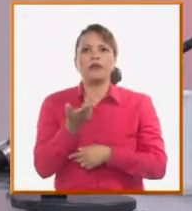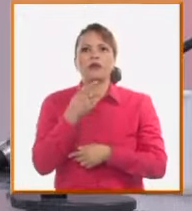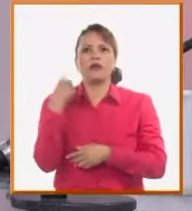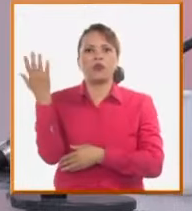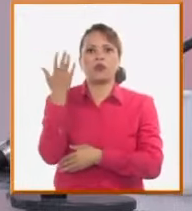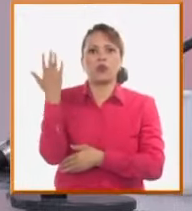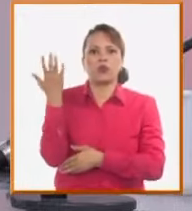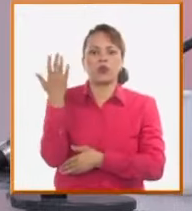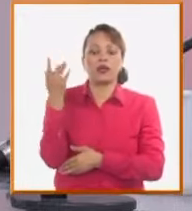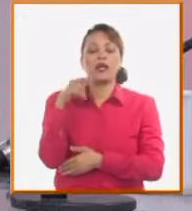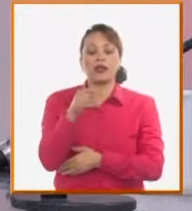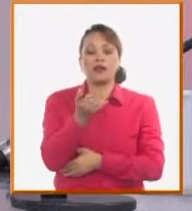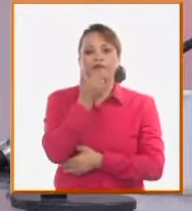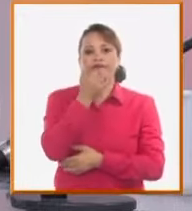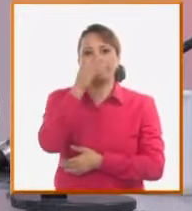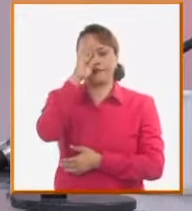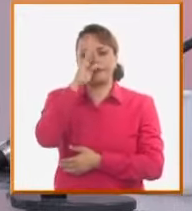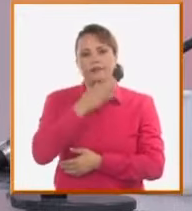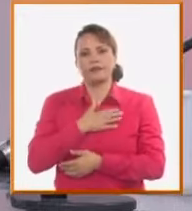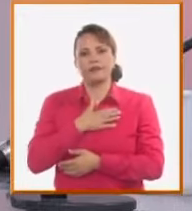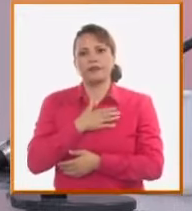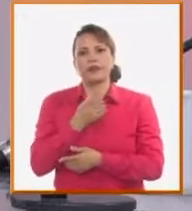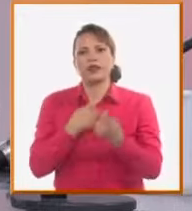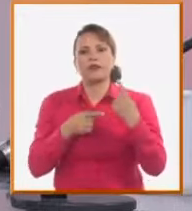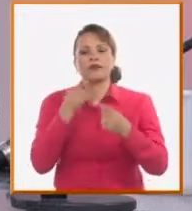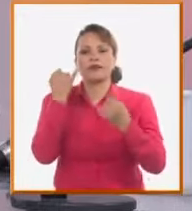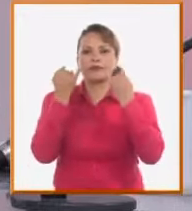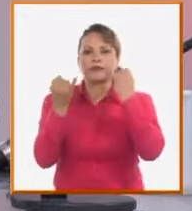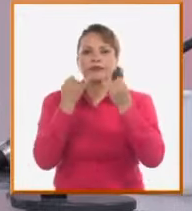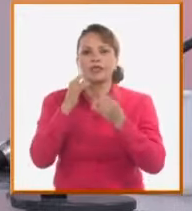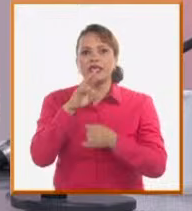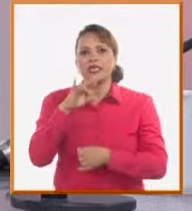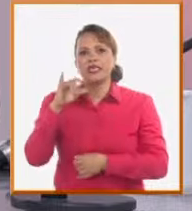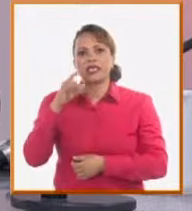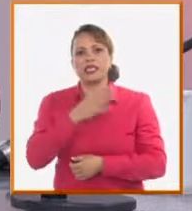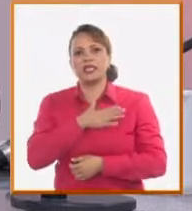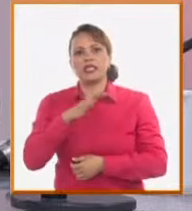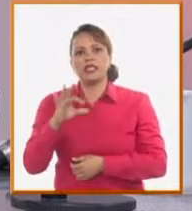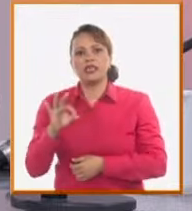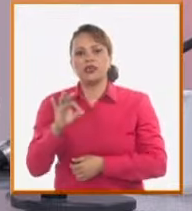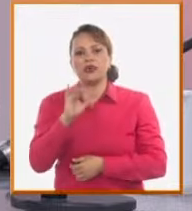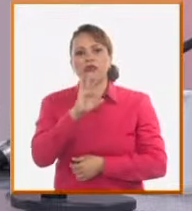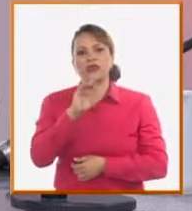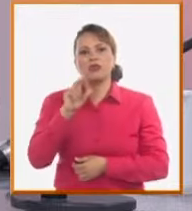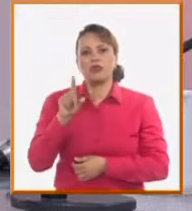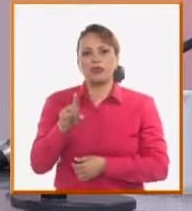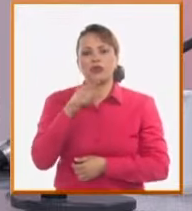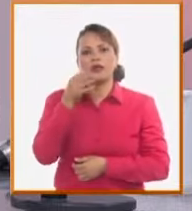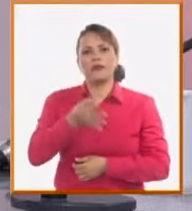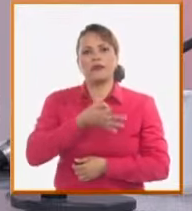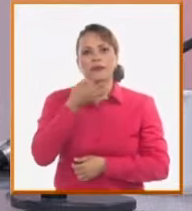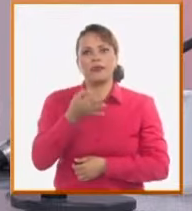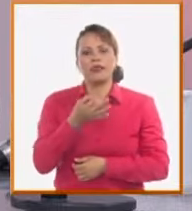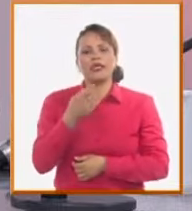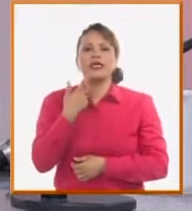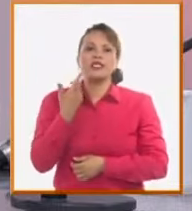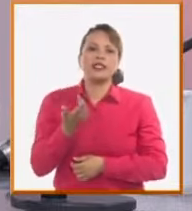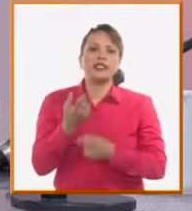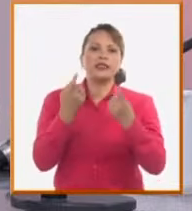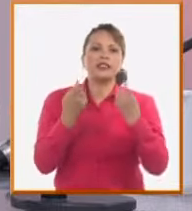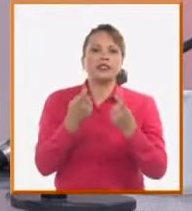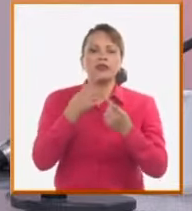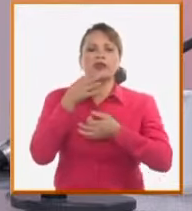que han afectado a Cuba. Alguien que se identifica como RIS81 dice, necesito que expliquen la estrategia que tiene SEN